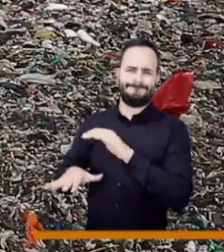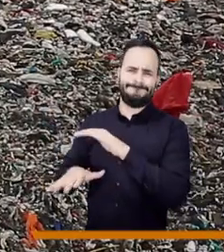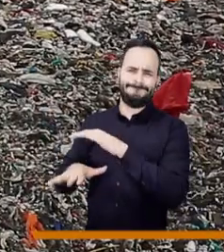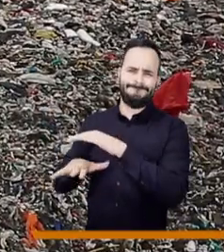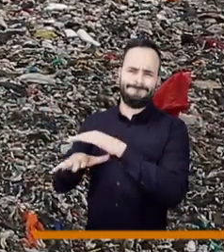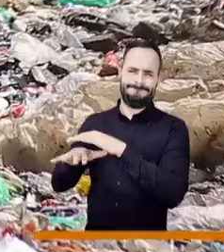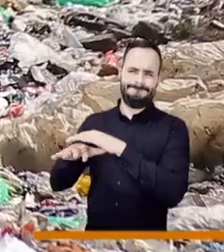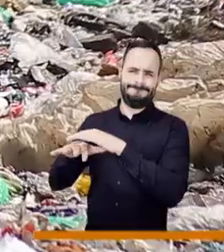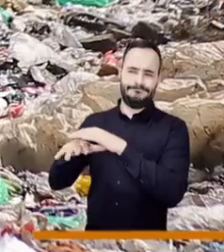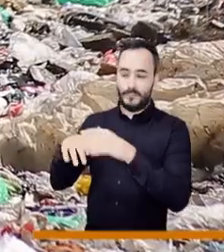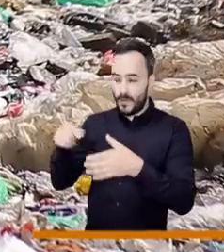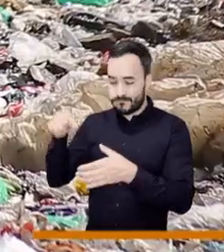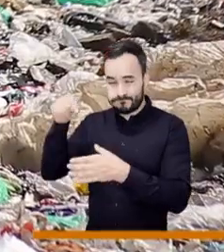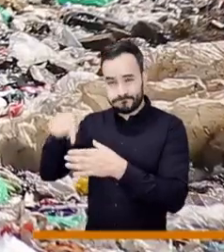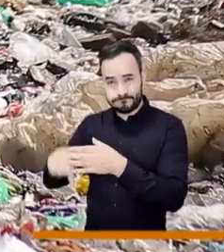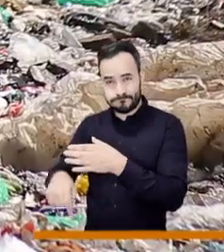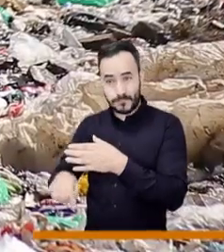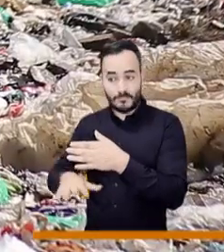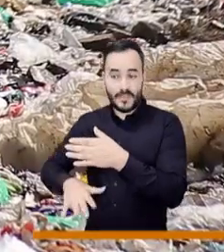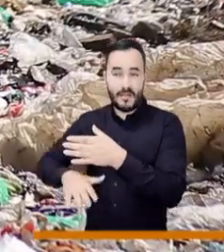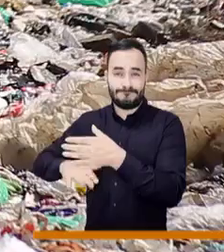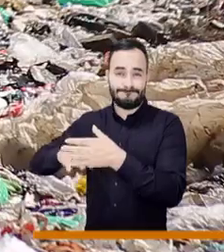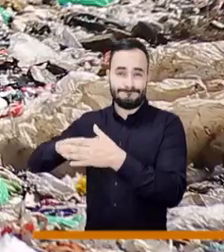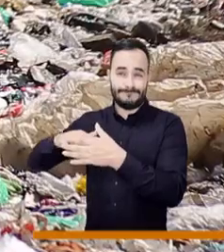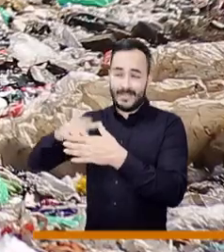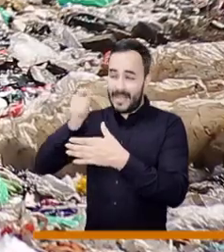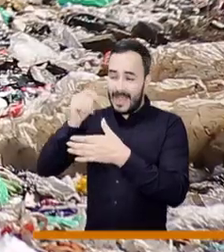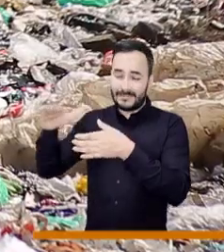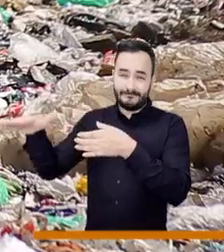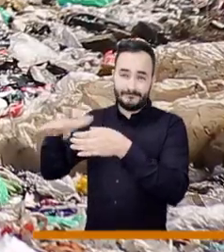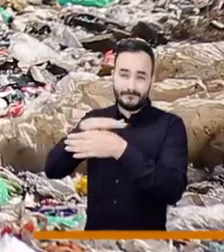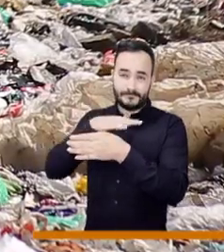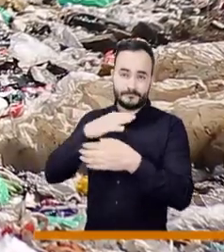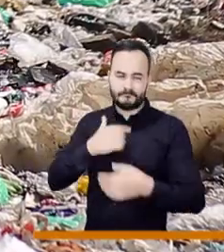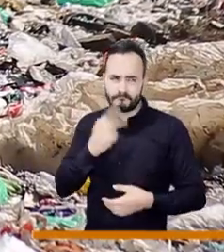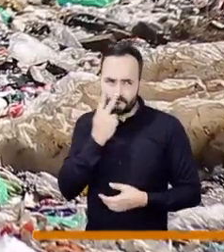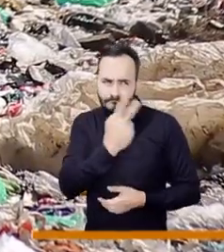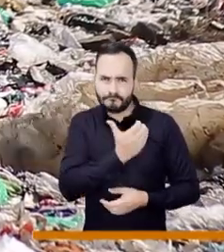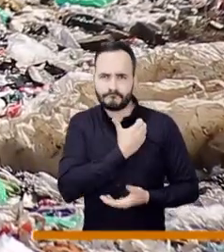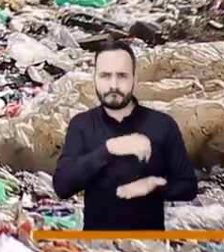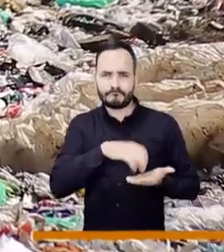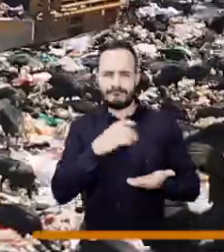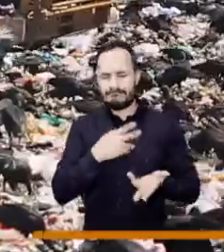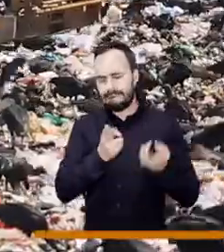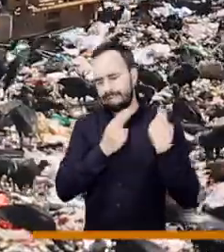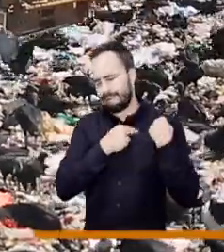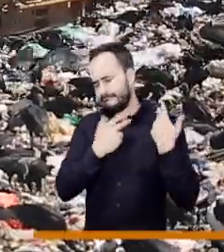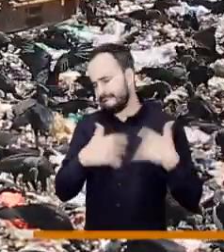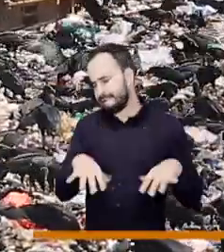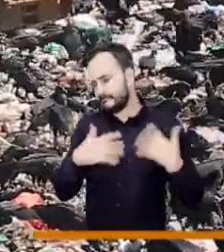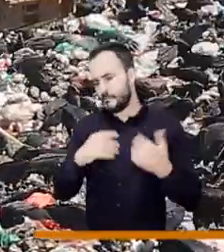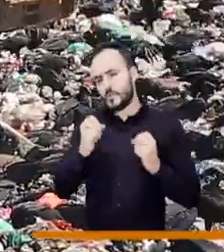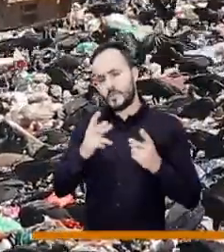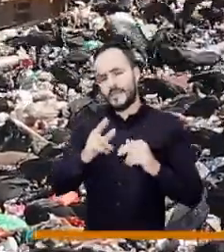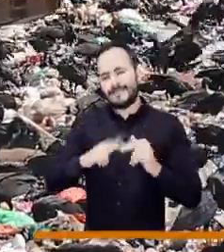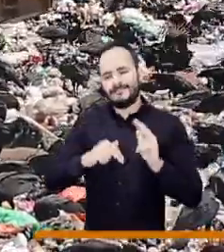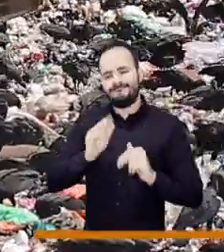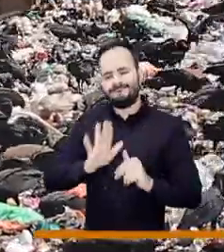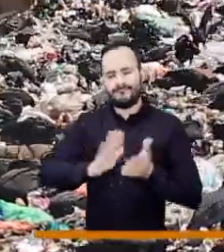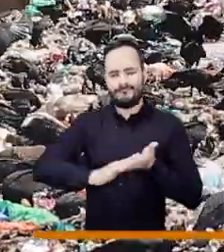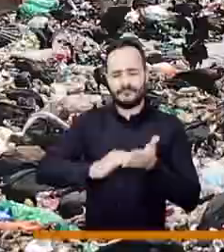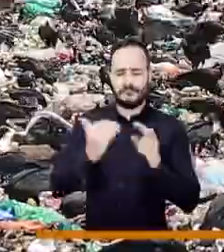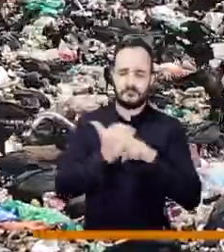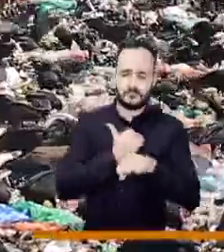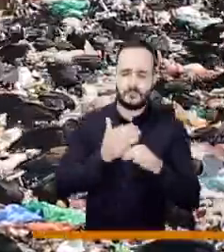tope. Y resulta que esta administración, de la manera más irresponsable, porque uno puede dejar de hacer una acera, puede dejar de hacer una vía,